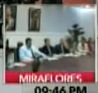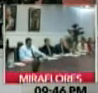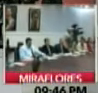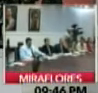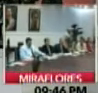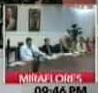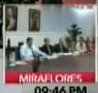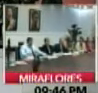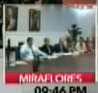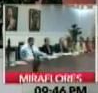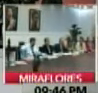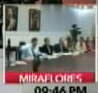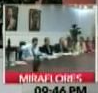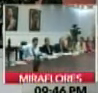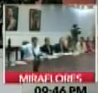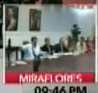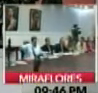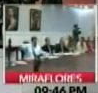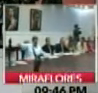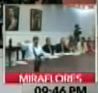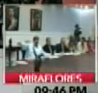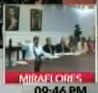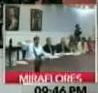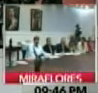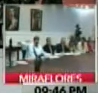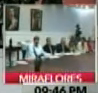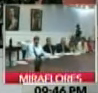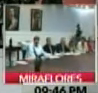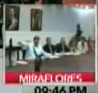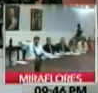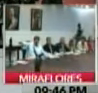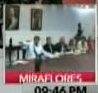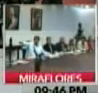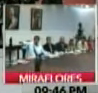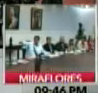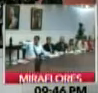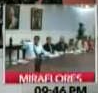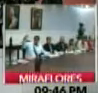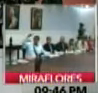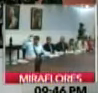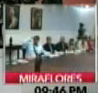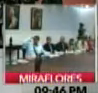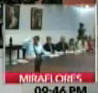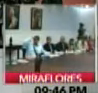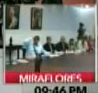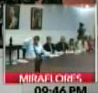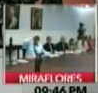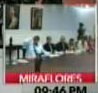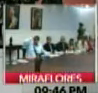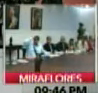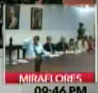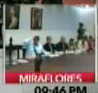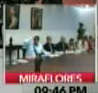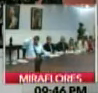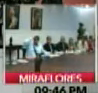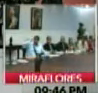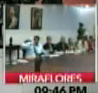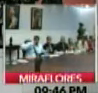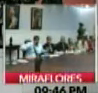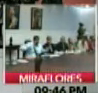PSUV, sorprendieron, fue a los de la MUC, fue que sorprendieron, porque son tan incapaces que metieron en el orden del